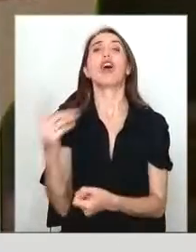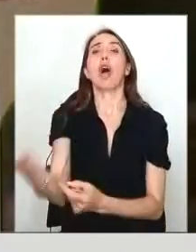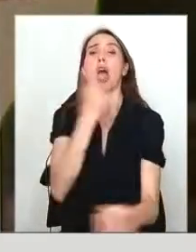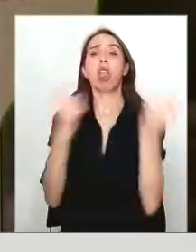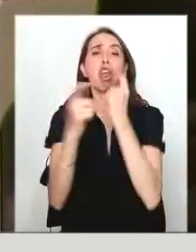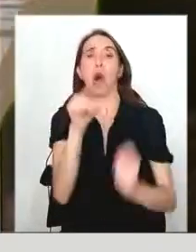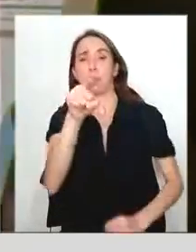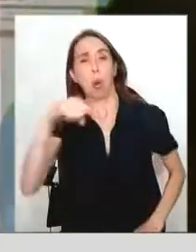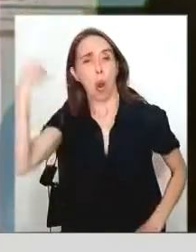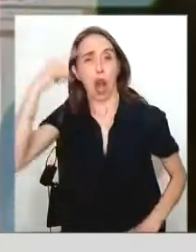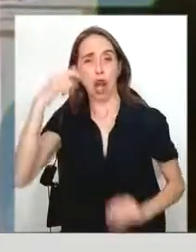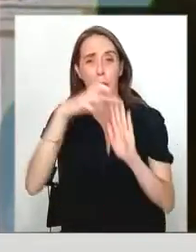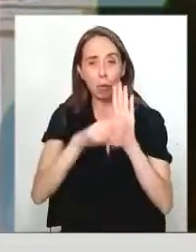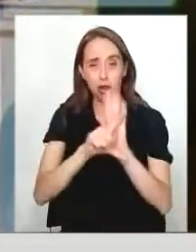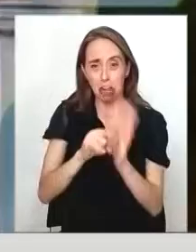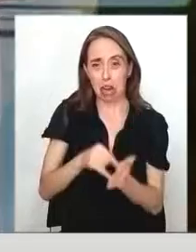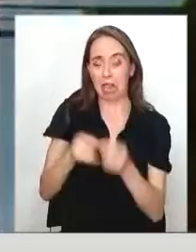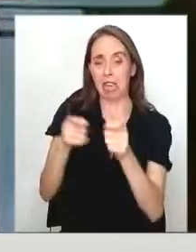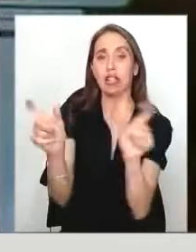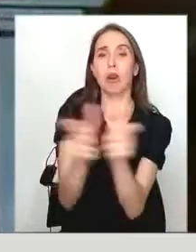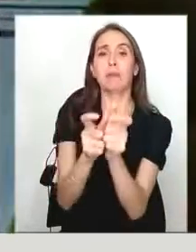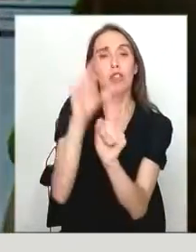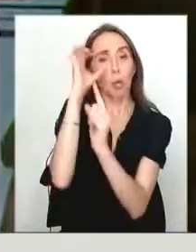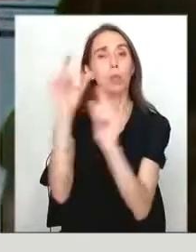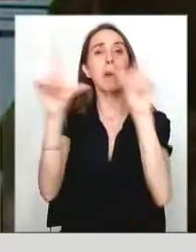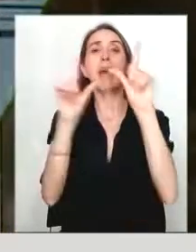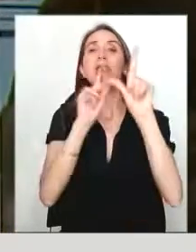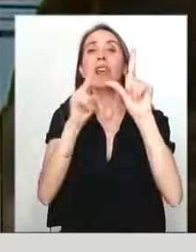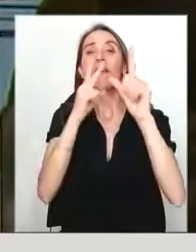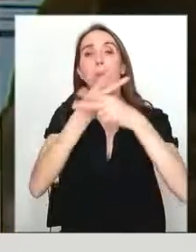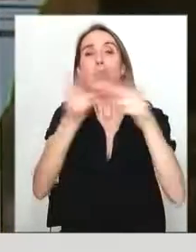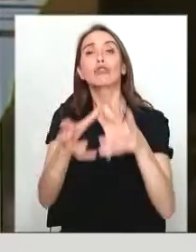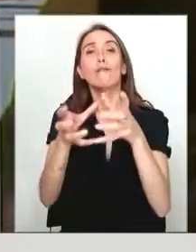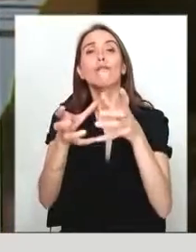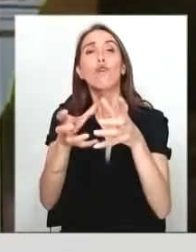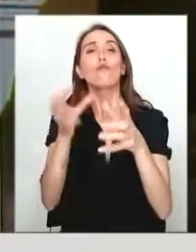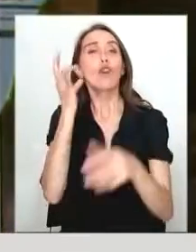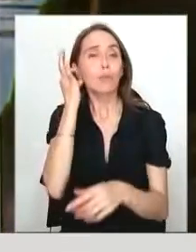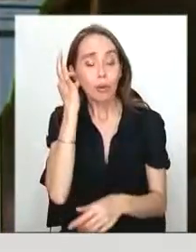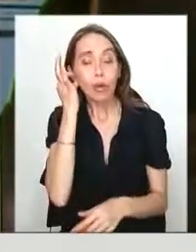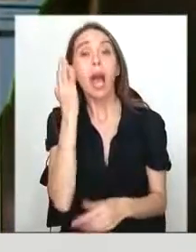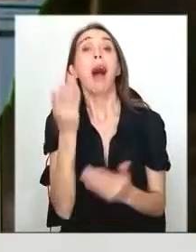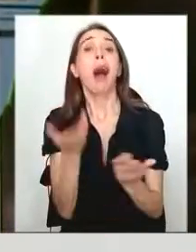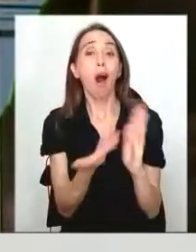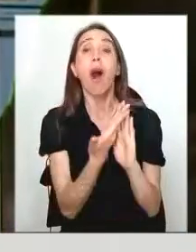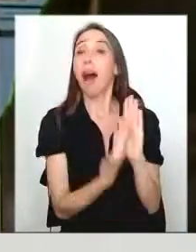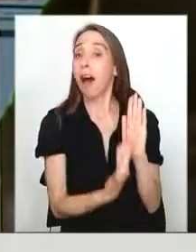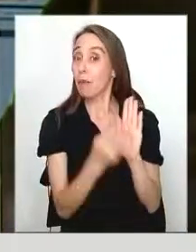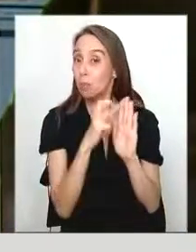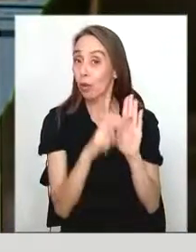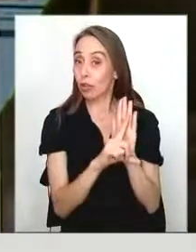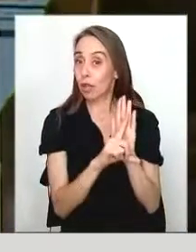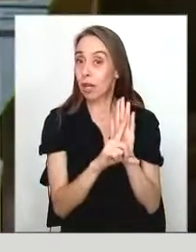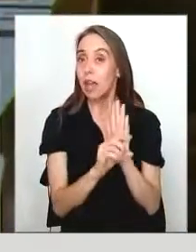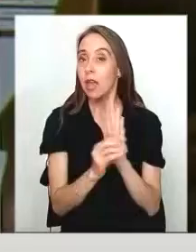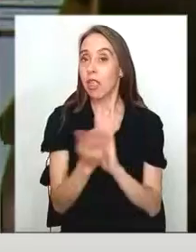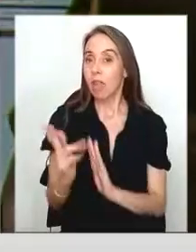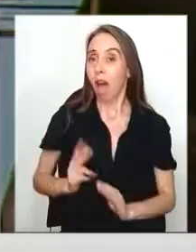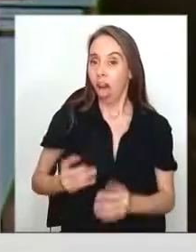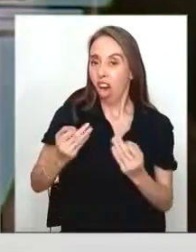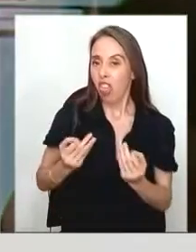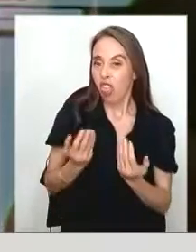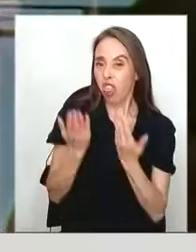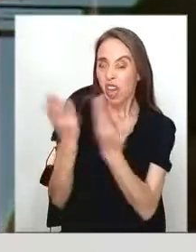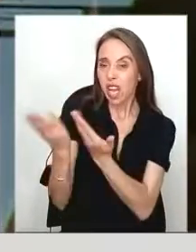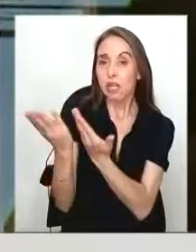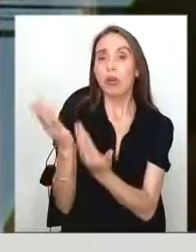este proyecto en la Comisión de Cultura. Bueno, hoy este proyecto justamente lo que hace es generar un poco de dignidad, de justicia a las mujeres en el fútbol